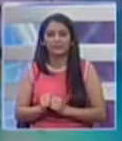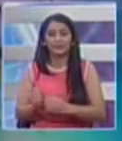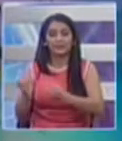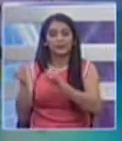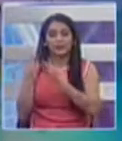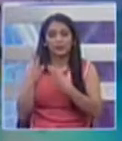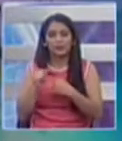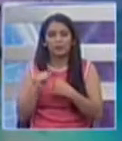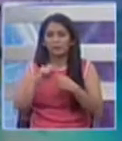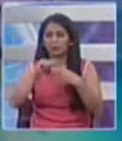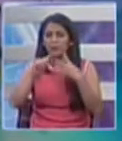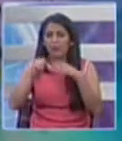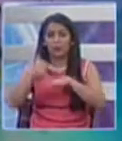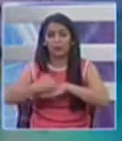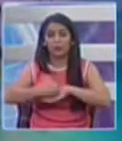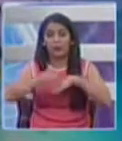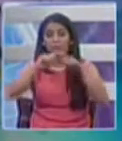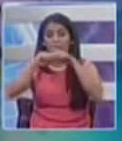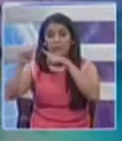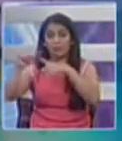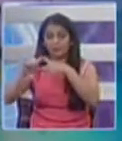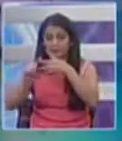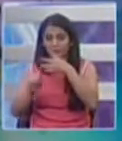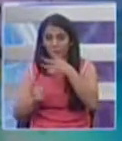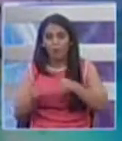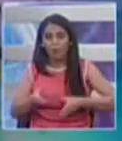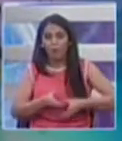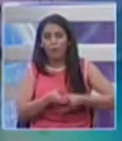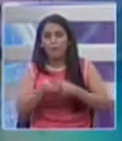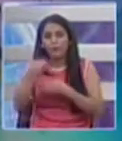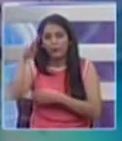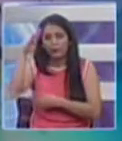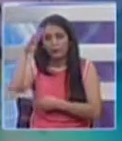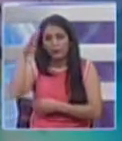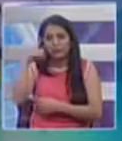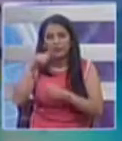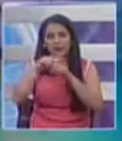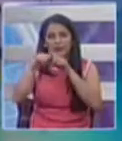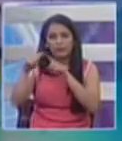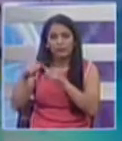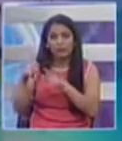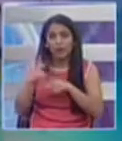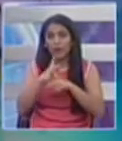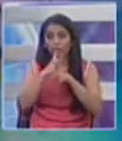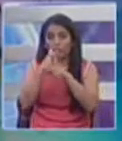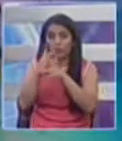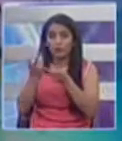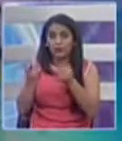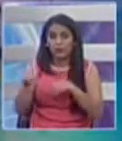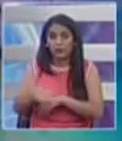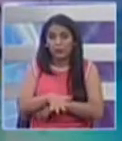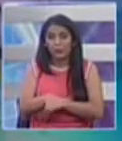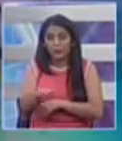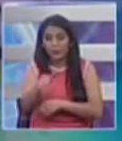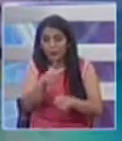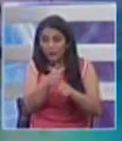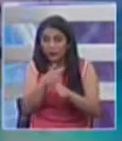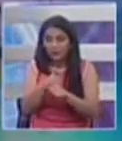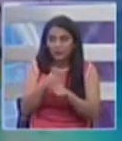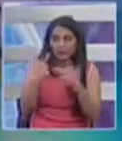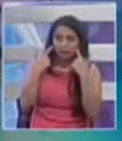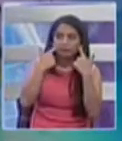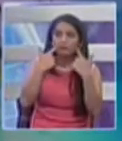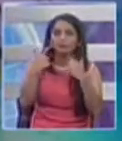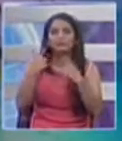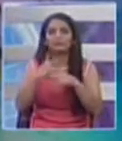defensa civil y los bomberos controlarán permanentemente las vías y también las orillas de los ríos Jubones, Santa Bárbara y Paute, con el propósito